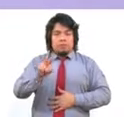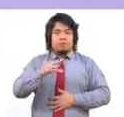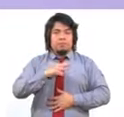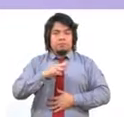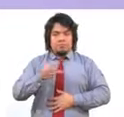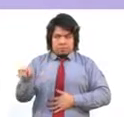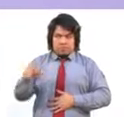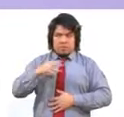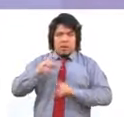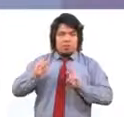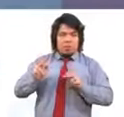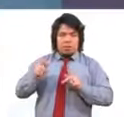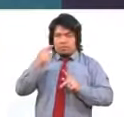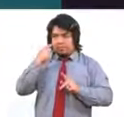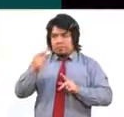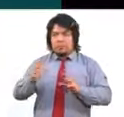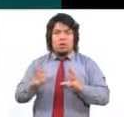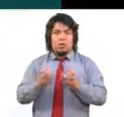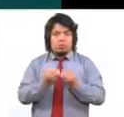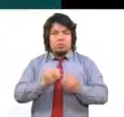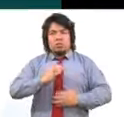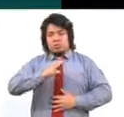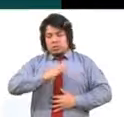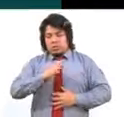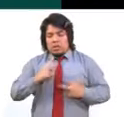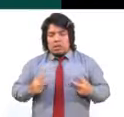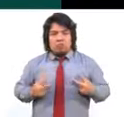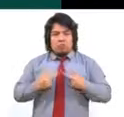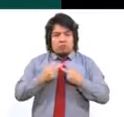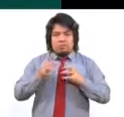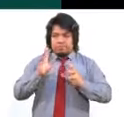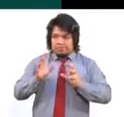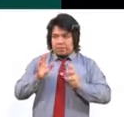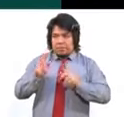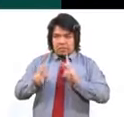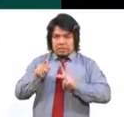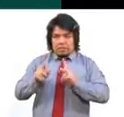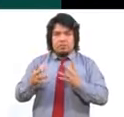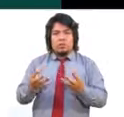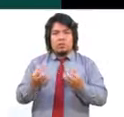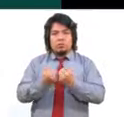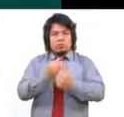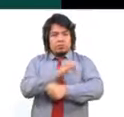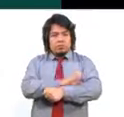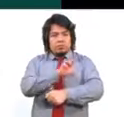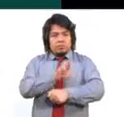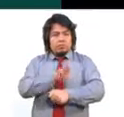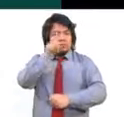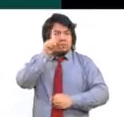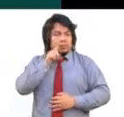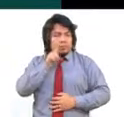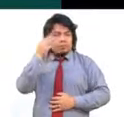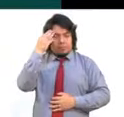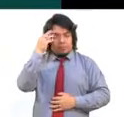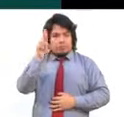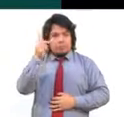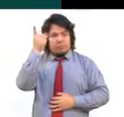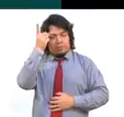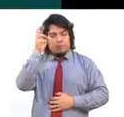plática Prevención del Cáncer de Mama y sus Consecuencias a cargo de la coordinadora del programa de maestría y doctorado